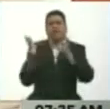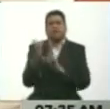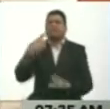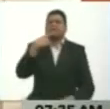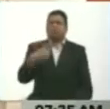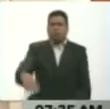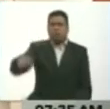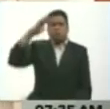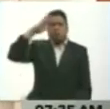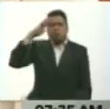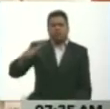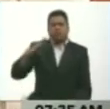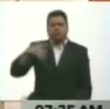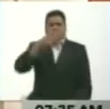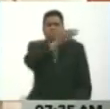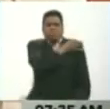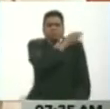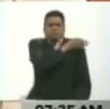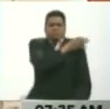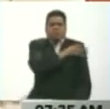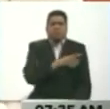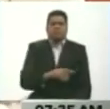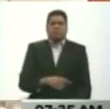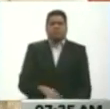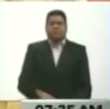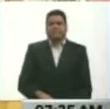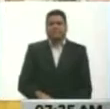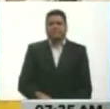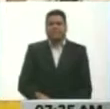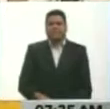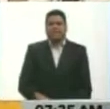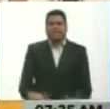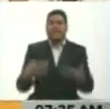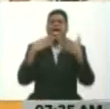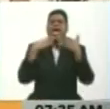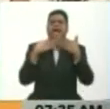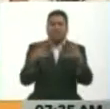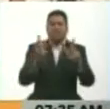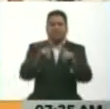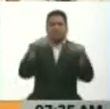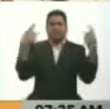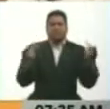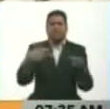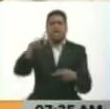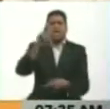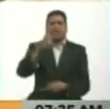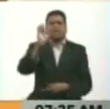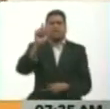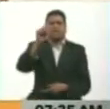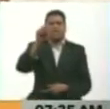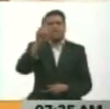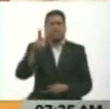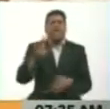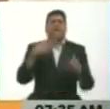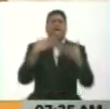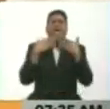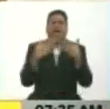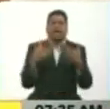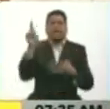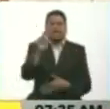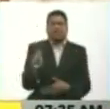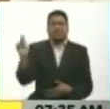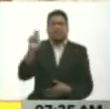oficial confabulado en la televisión. Gracias medios de comunicación, gracias RCTV, gracias Televen, le dio las gracias a los